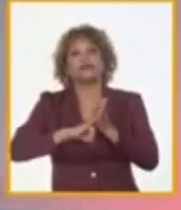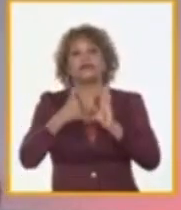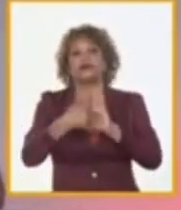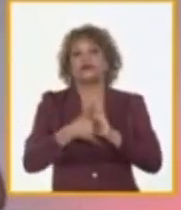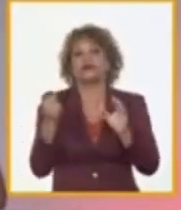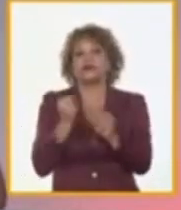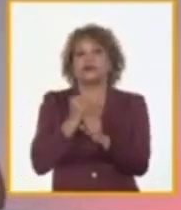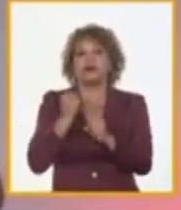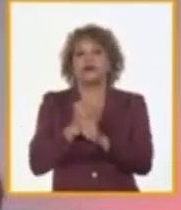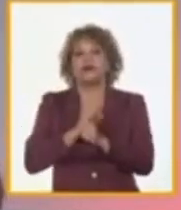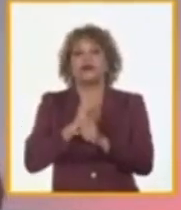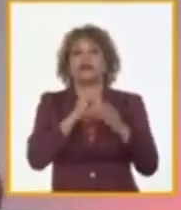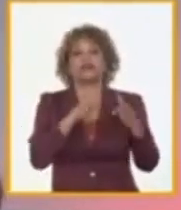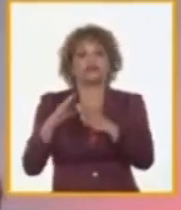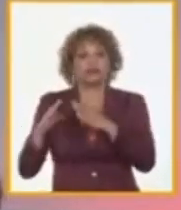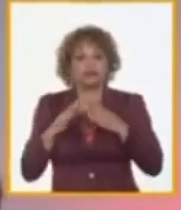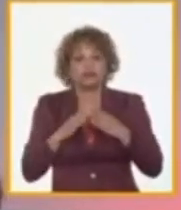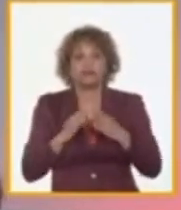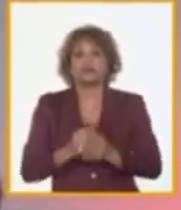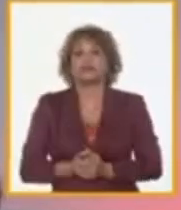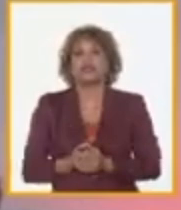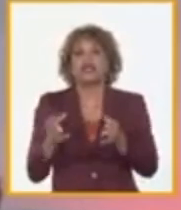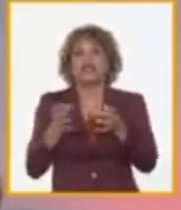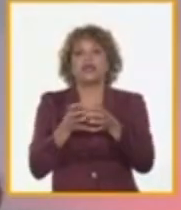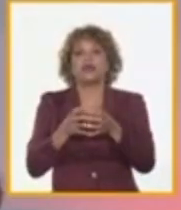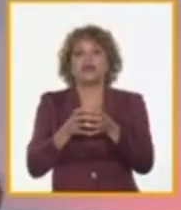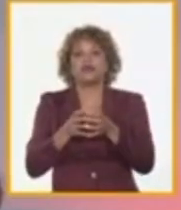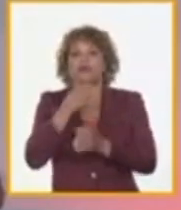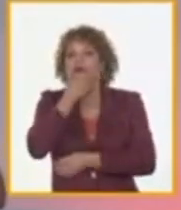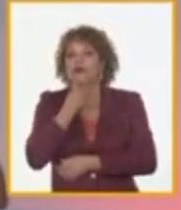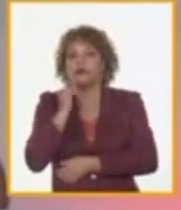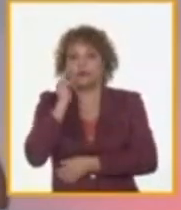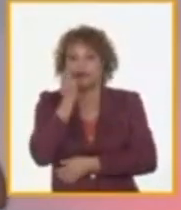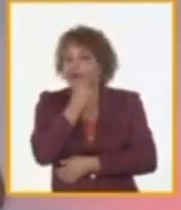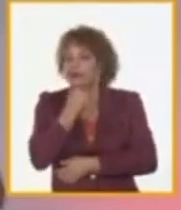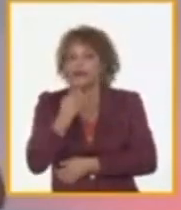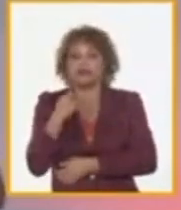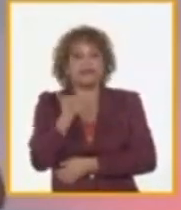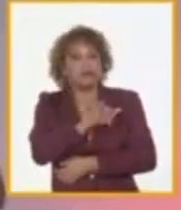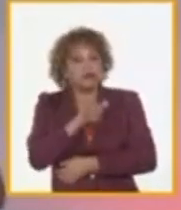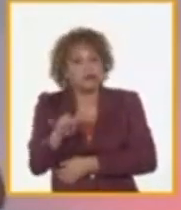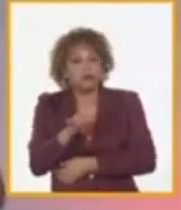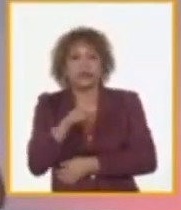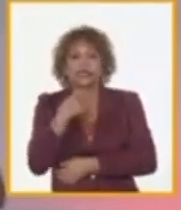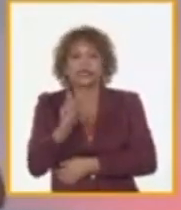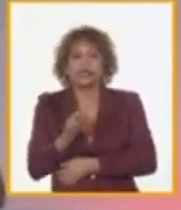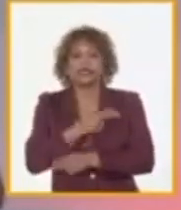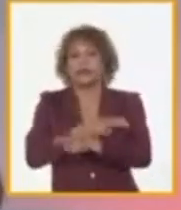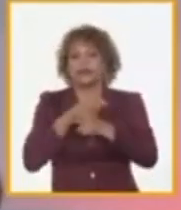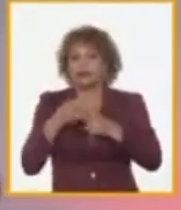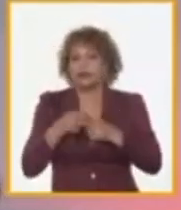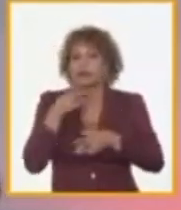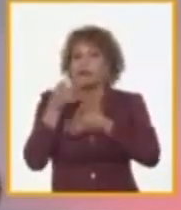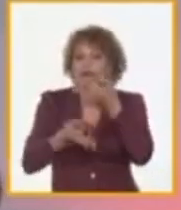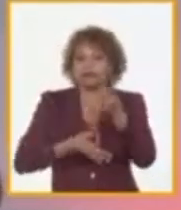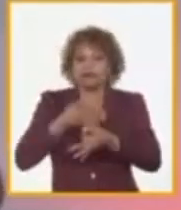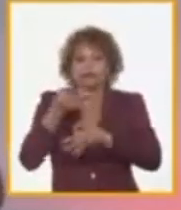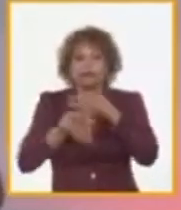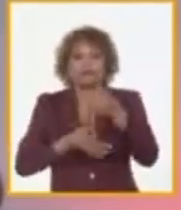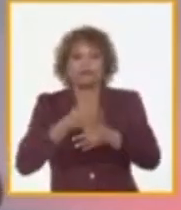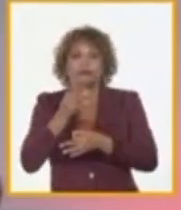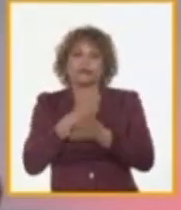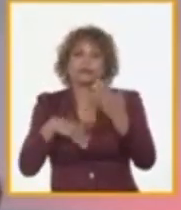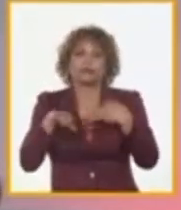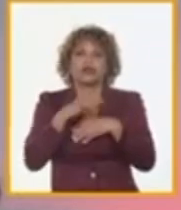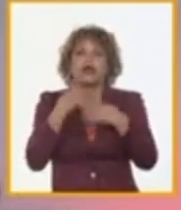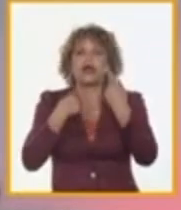comunitario el movimiento juanín martiano estará también desarrollando Estas actividades que hablado Raulito de conmemoración histórica los ascensos las laciones más importantes del